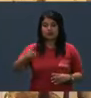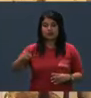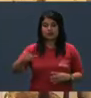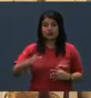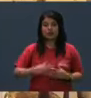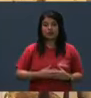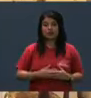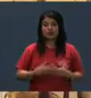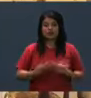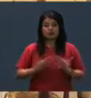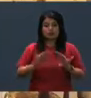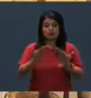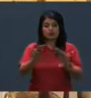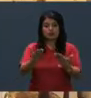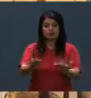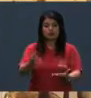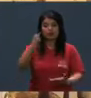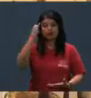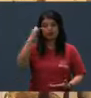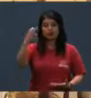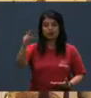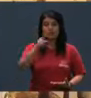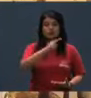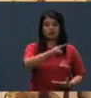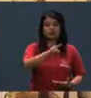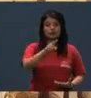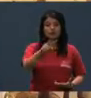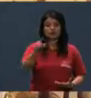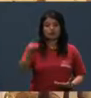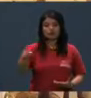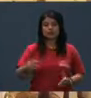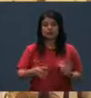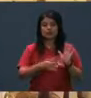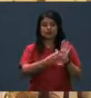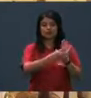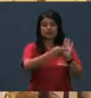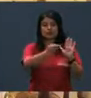entregado por ustedes.